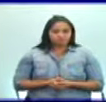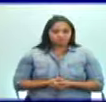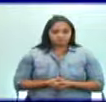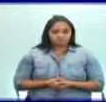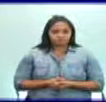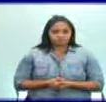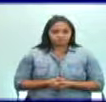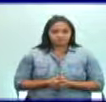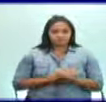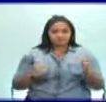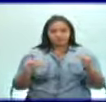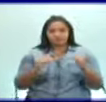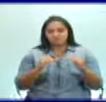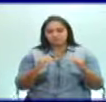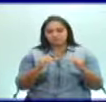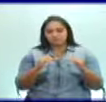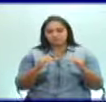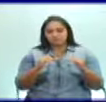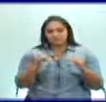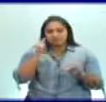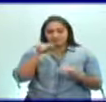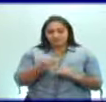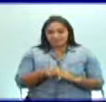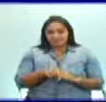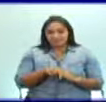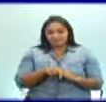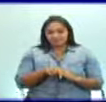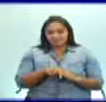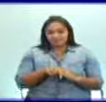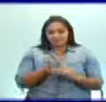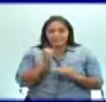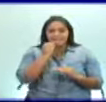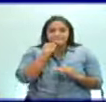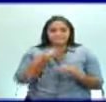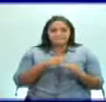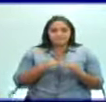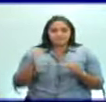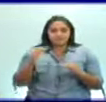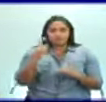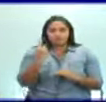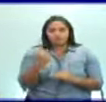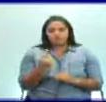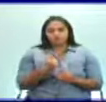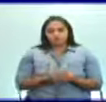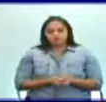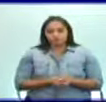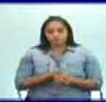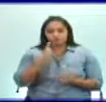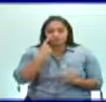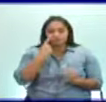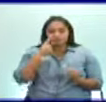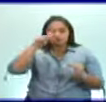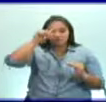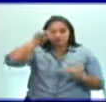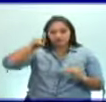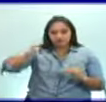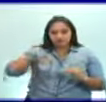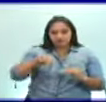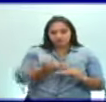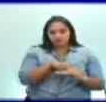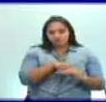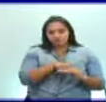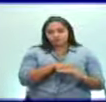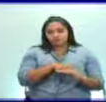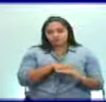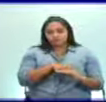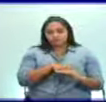la base de esa potencia es mayor que 1, miren cómo se hace el comportamiento de la curva. O sea, de izquierda a derecha se ve cómo